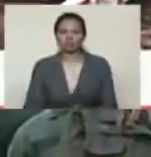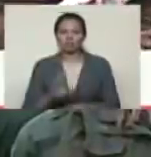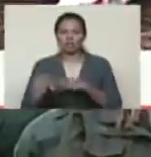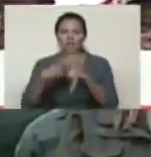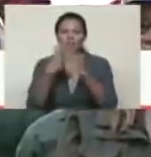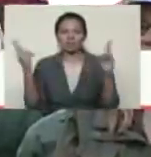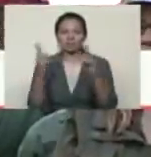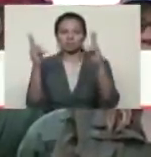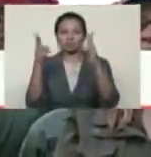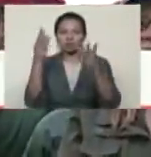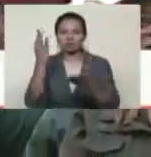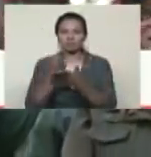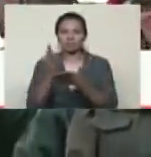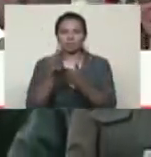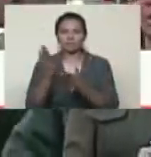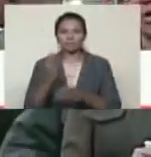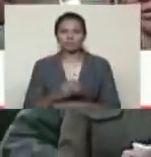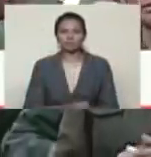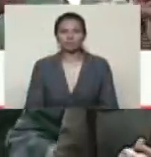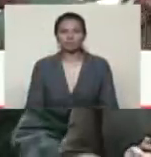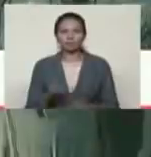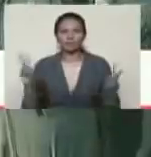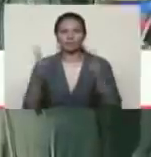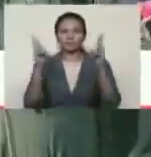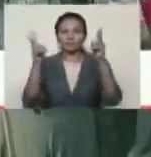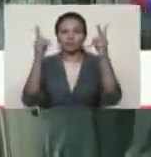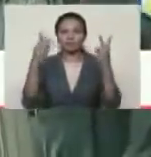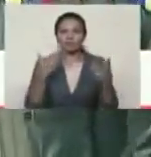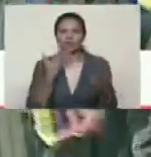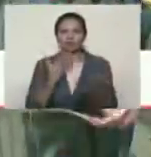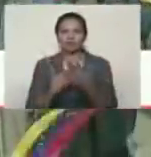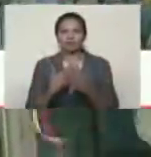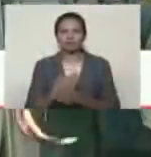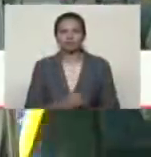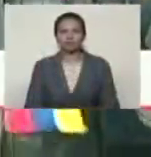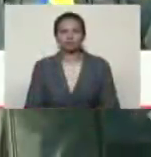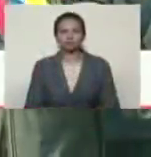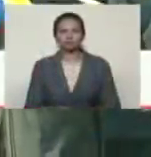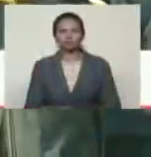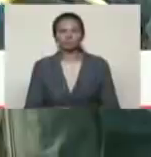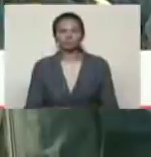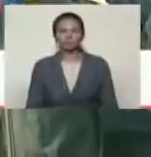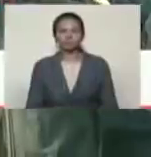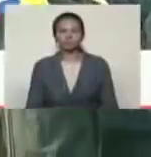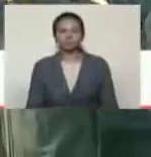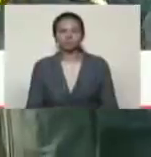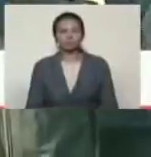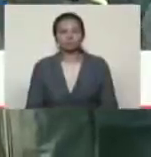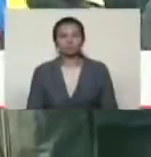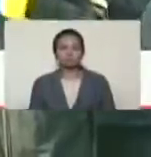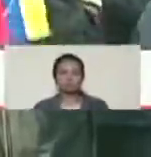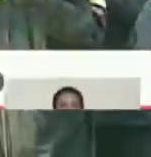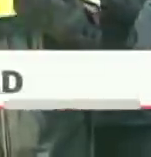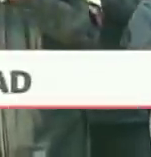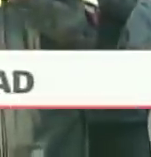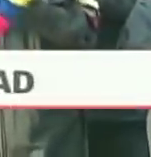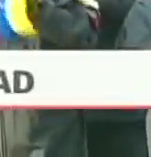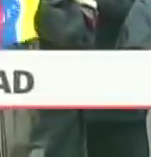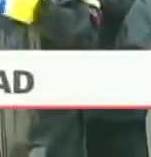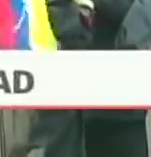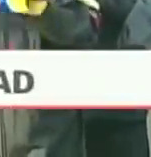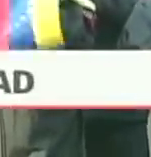¡Hasta la victoria siempre! ¡Venceremos! Muchas gracias. Adelante, con fuerza. ¡Grito de combate!